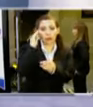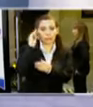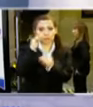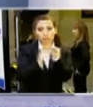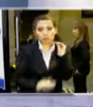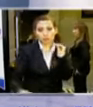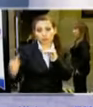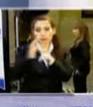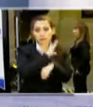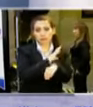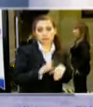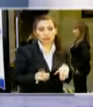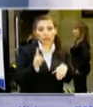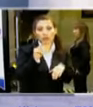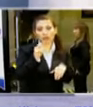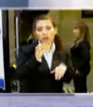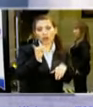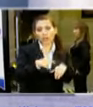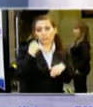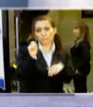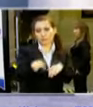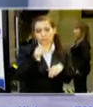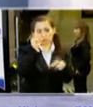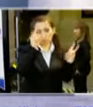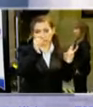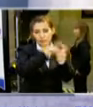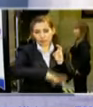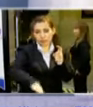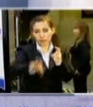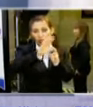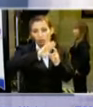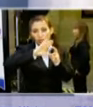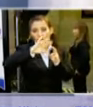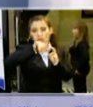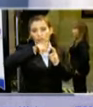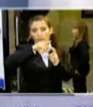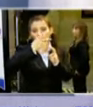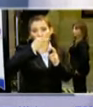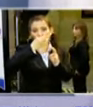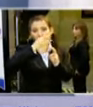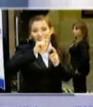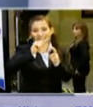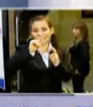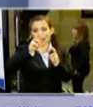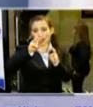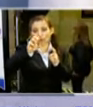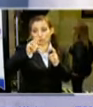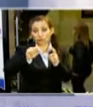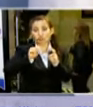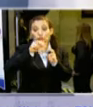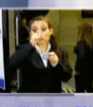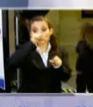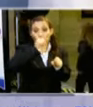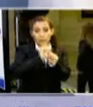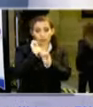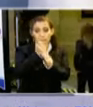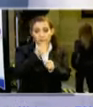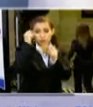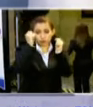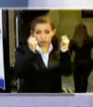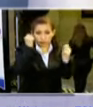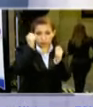y una candidatura al doctorado en la propia disciplina en Georgetown. Ha sido subsecretario en Pesca,